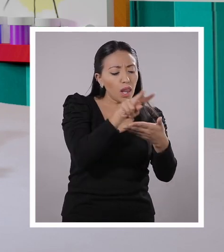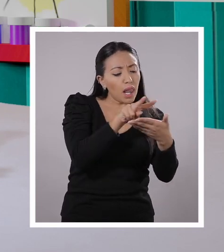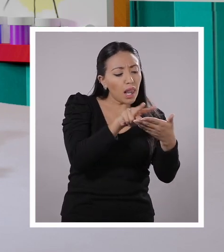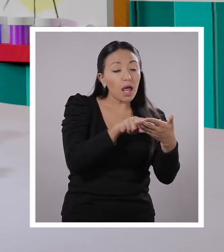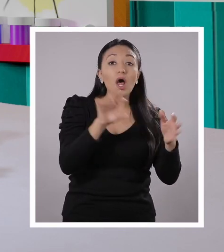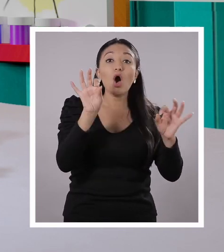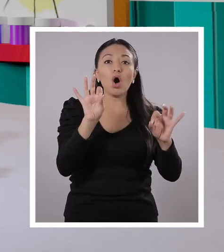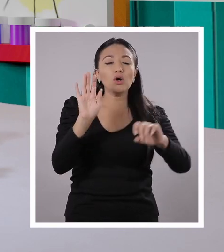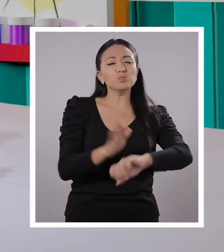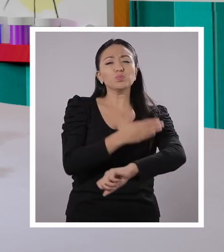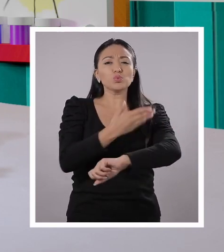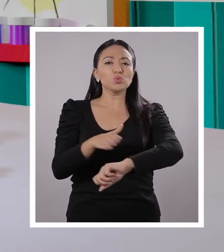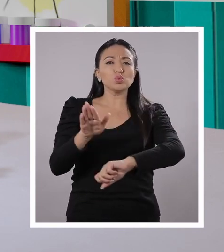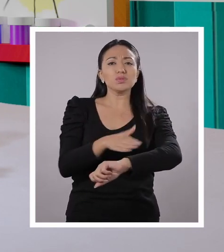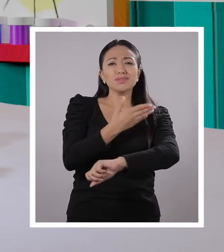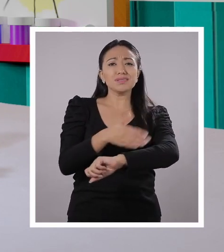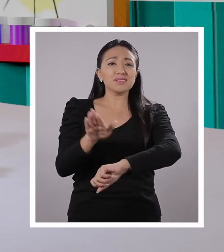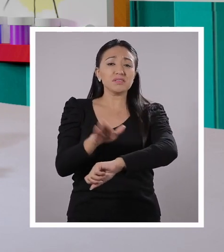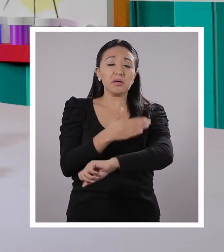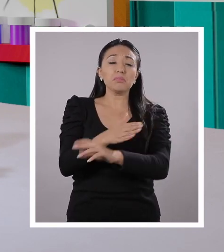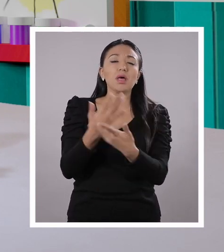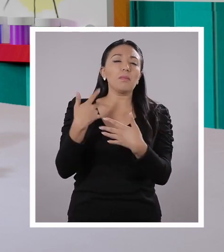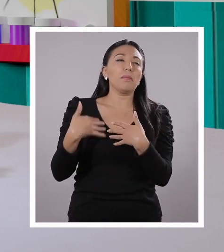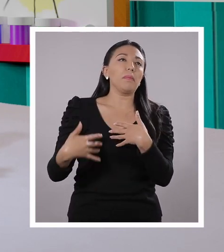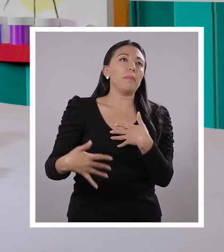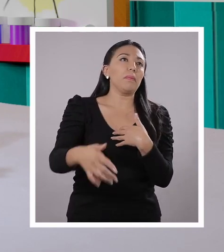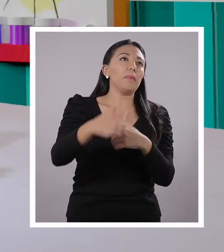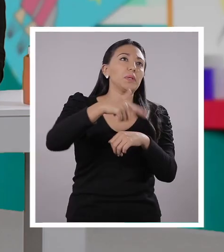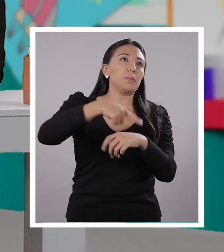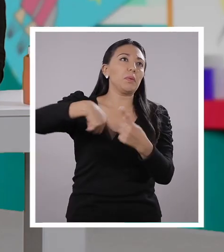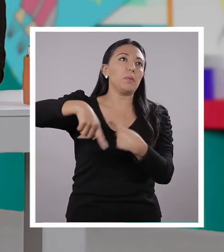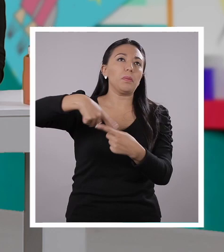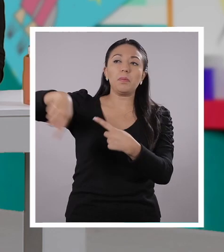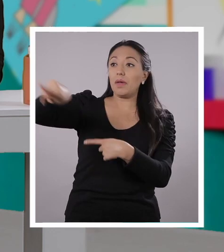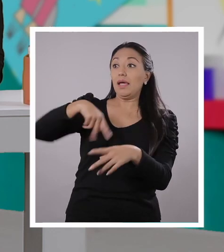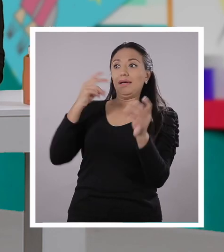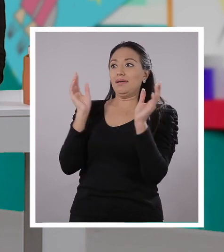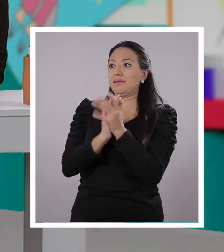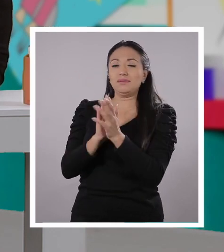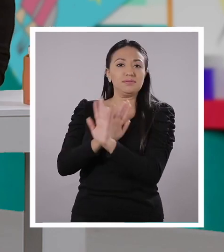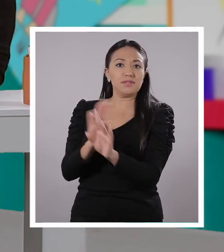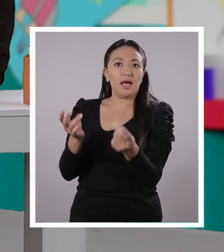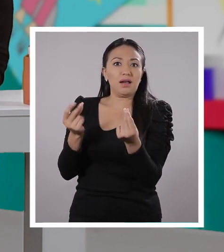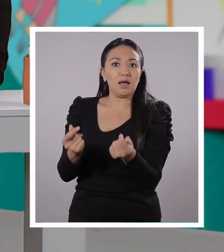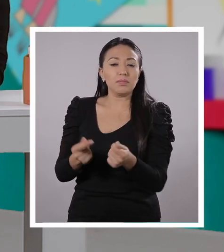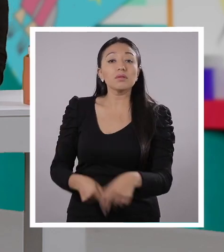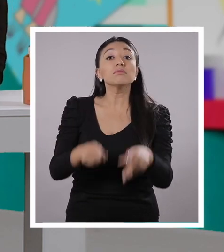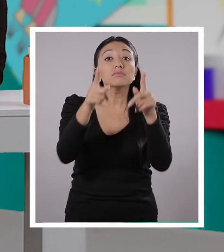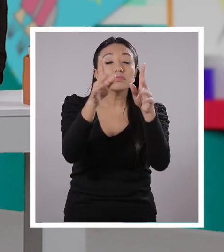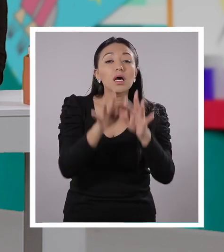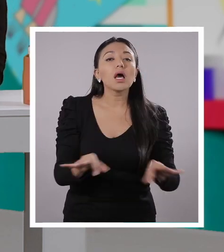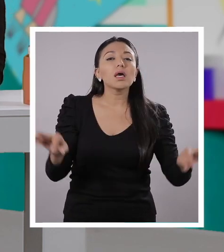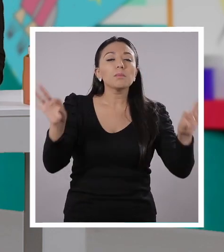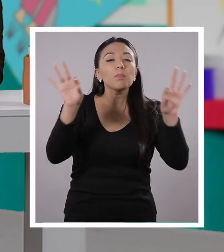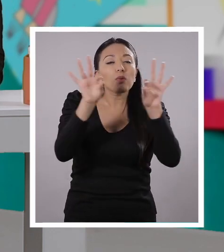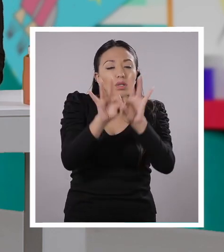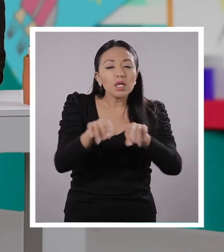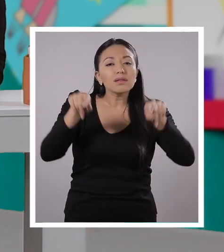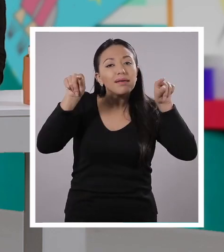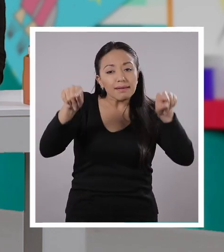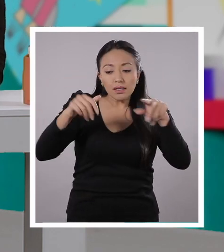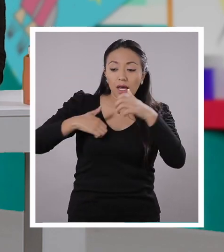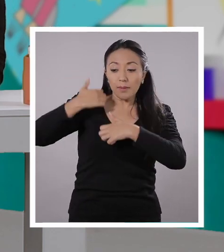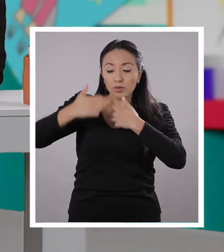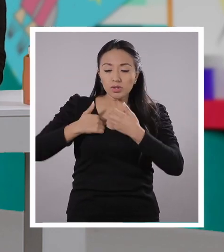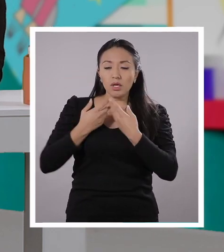leer o escuchar música. Así pasa el tiempo y tú ya regresaste muy rápido. Así que lo importante es